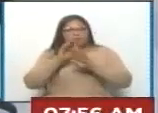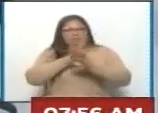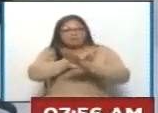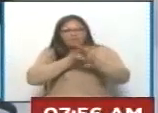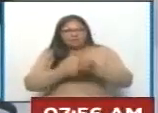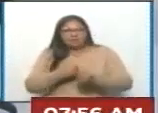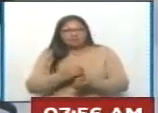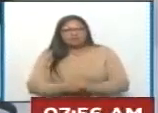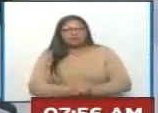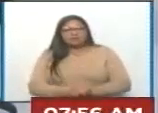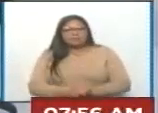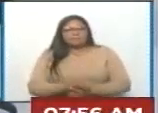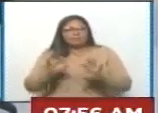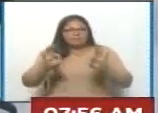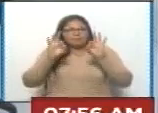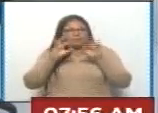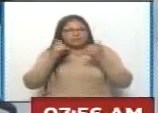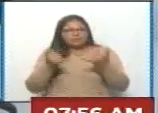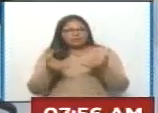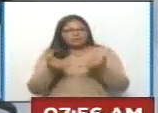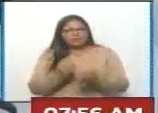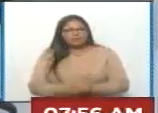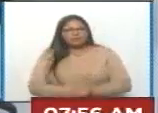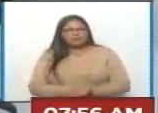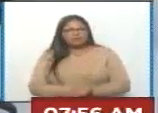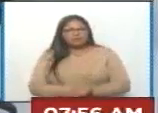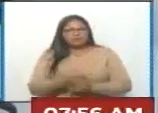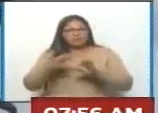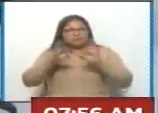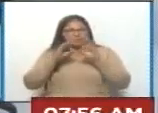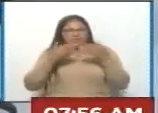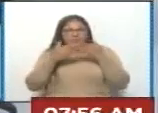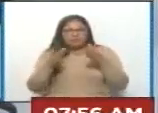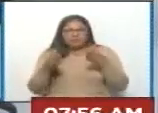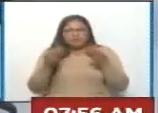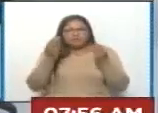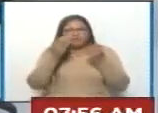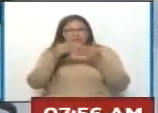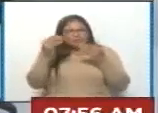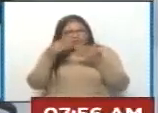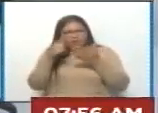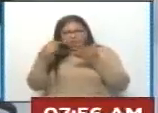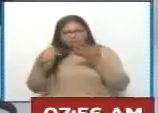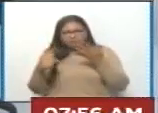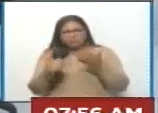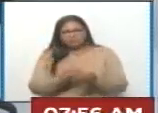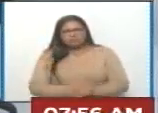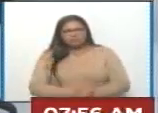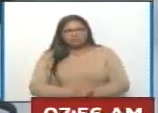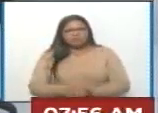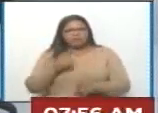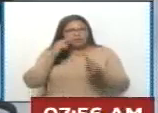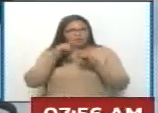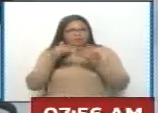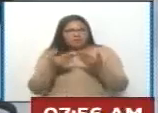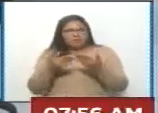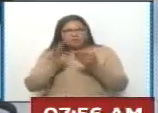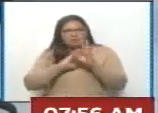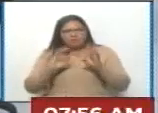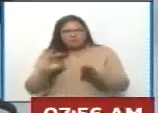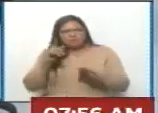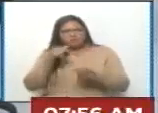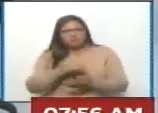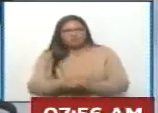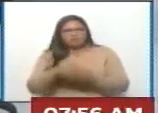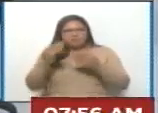en especial en la disponibilidad de divisas. Todo lo que aporte en función de ese objetivo, tener mayor cantidad de